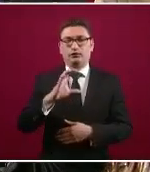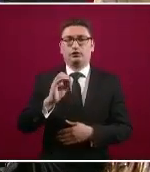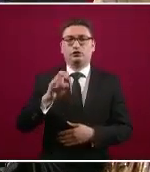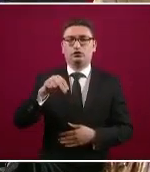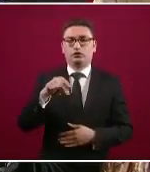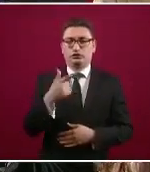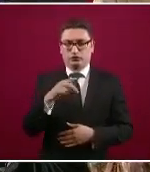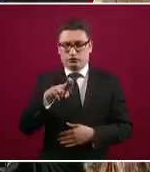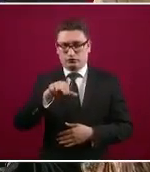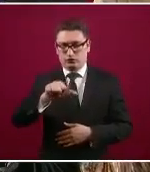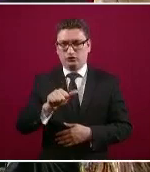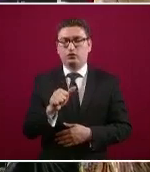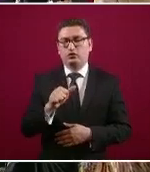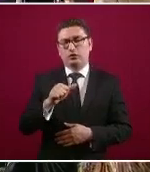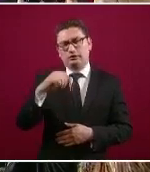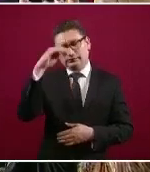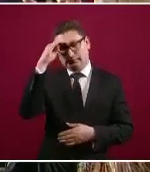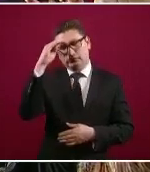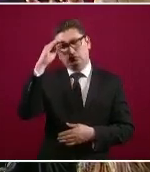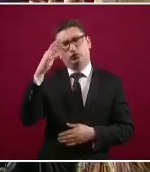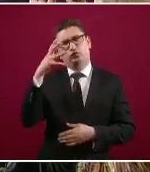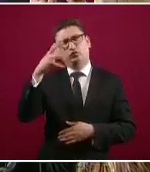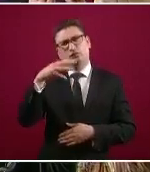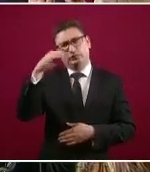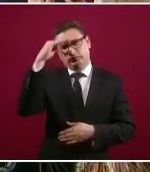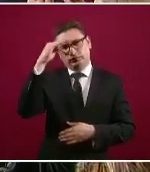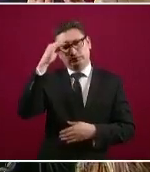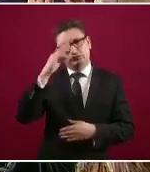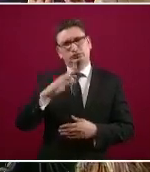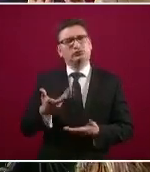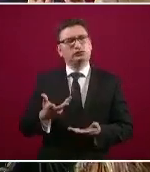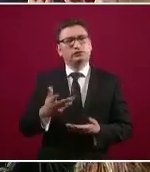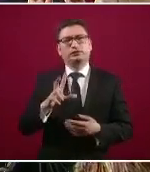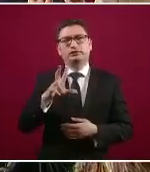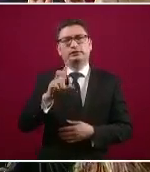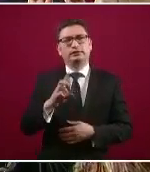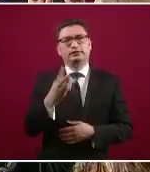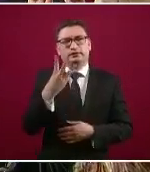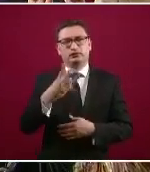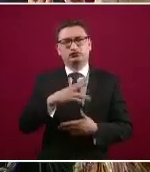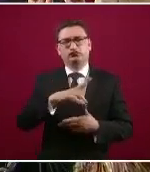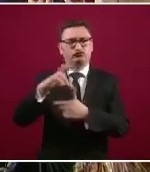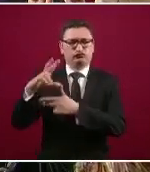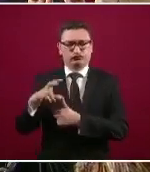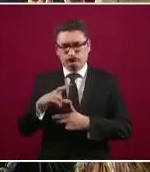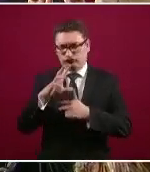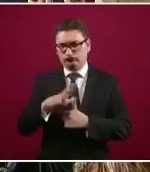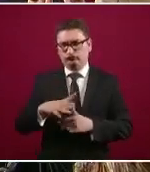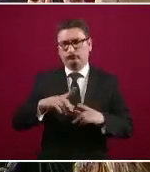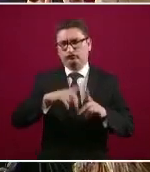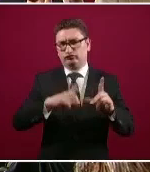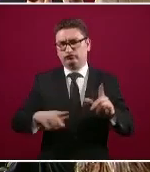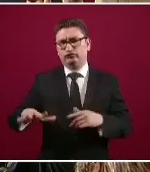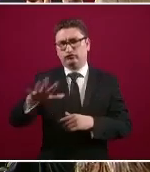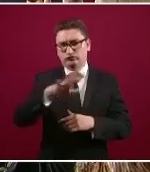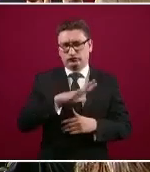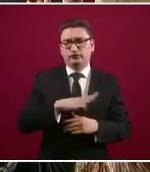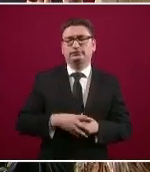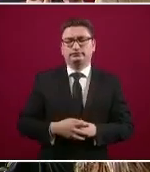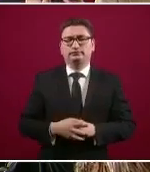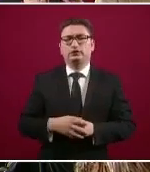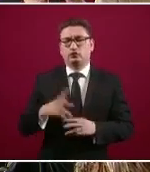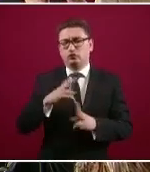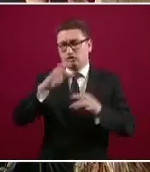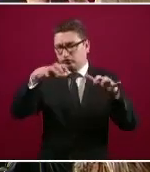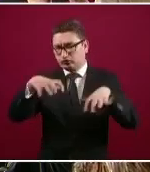había pronosticado un total de 33 ciclones tropicales y huracanes, de estos ya han